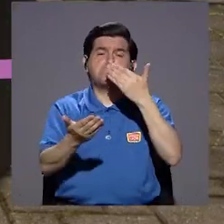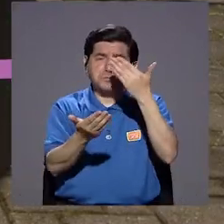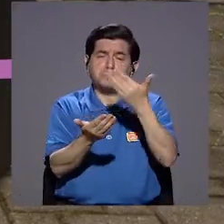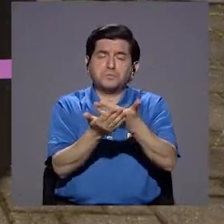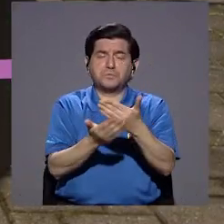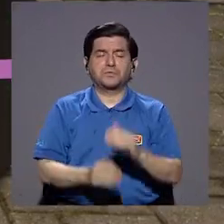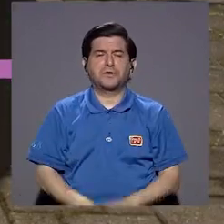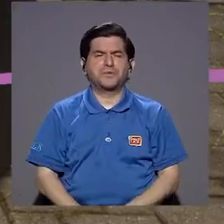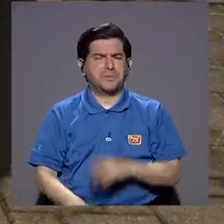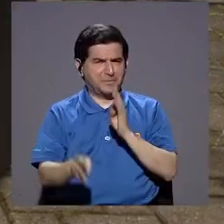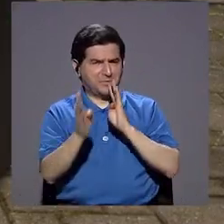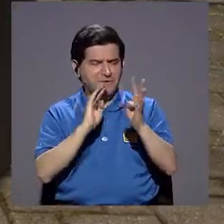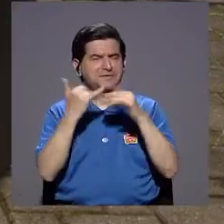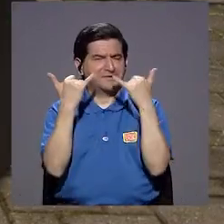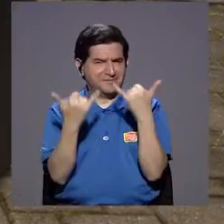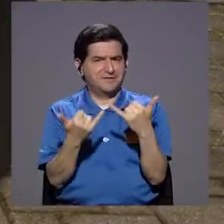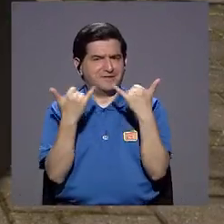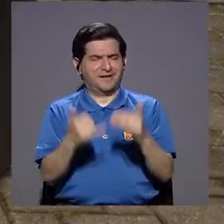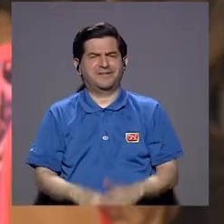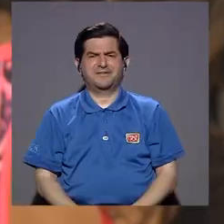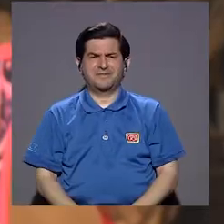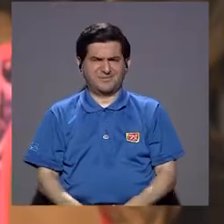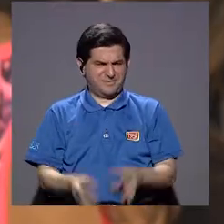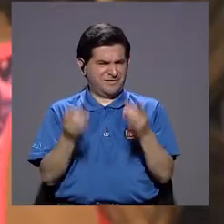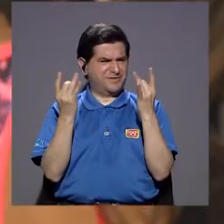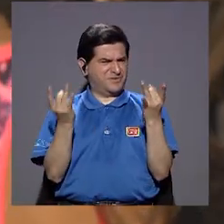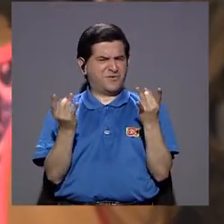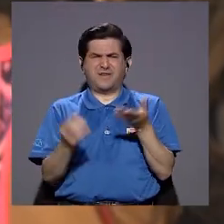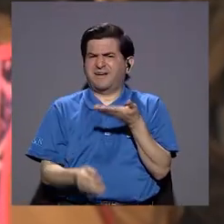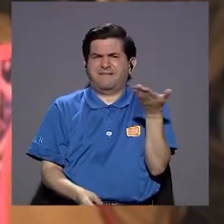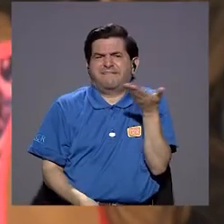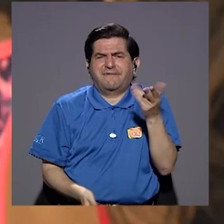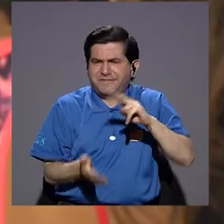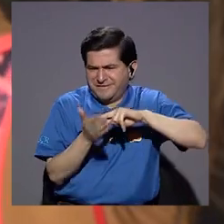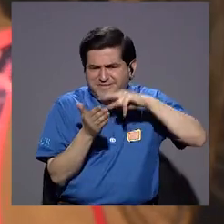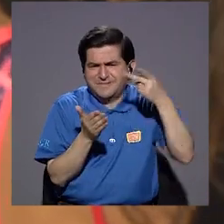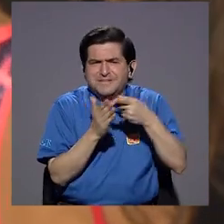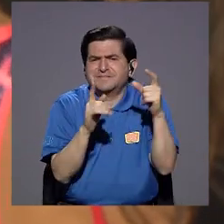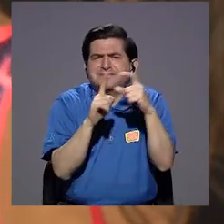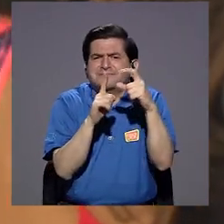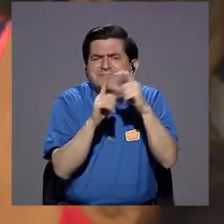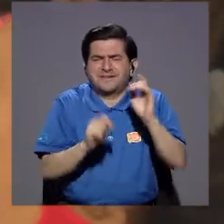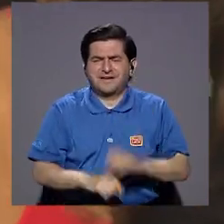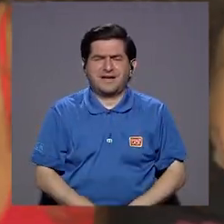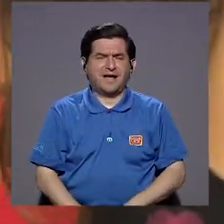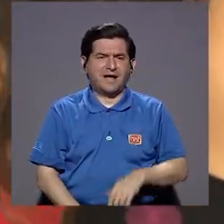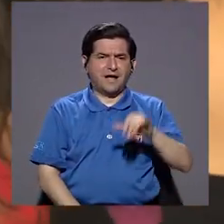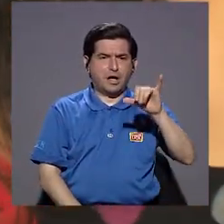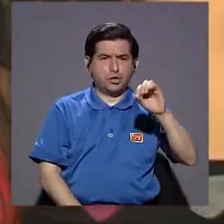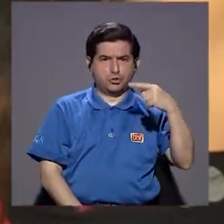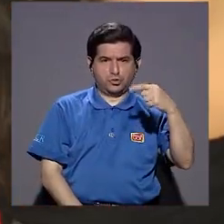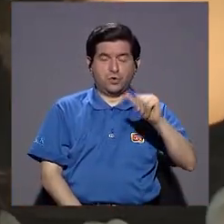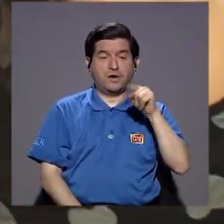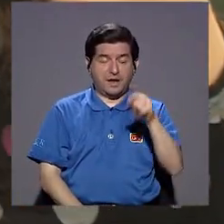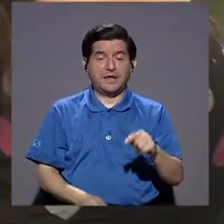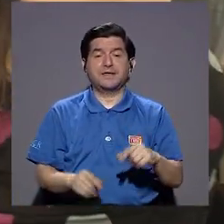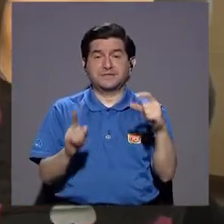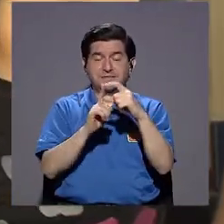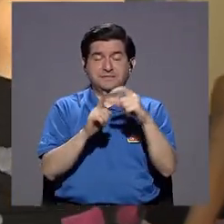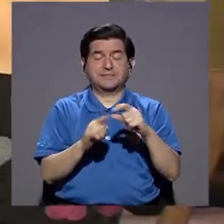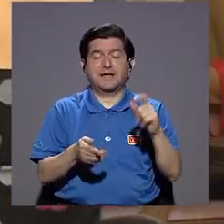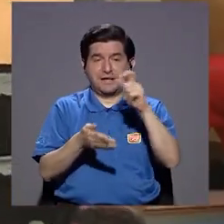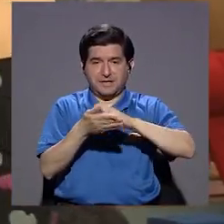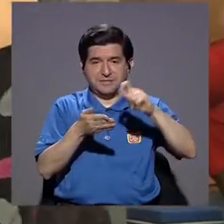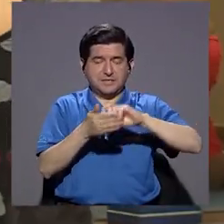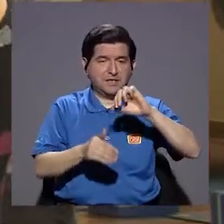bueno, está bueno. Vamos a conversar este ratito entonces. ¿Qué es el yoga? ¿Qué significa la palabra yoga? Yoga es una palabra en sánscrito